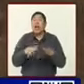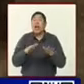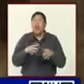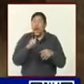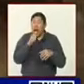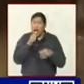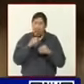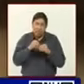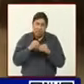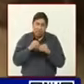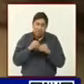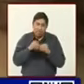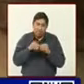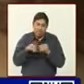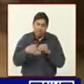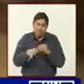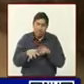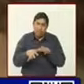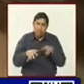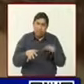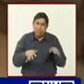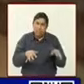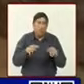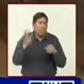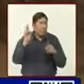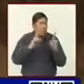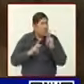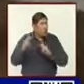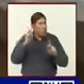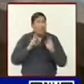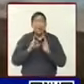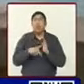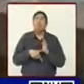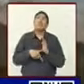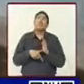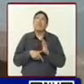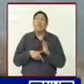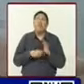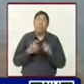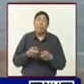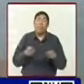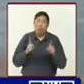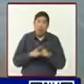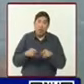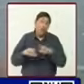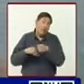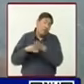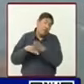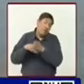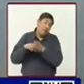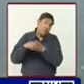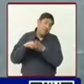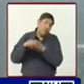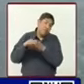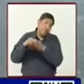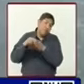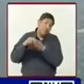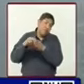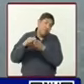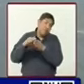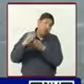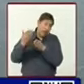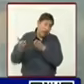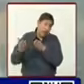filtraciones de agua. Eso es lo que preocupa a las autoridades, porque después, cuando se llega al tope máximo,